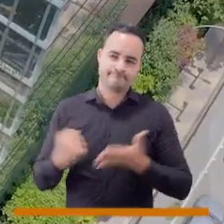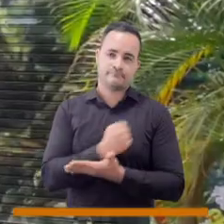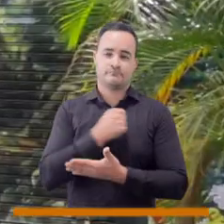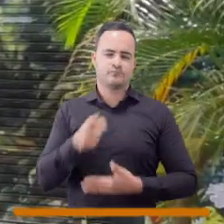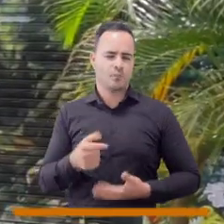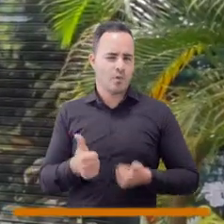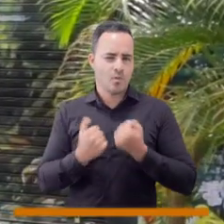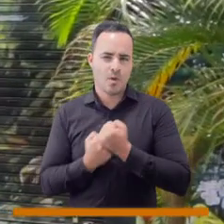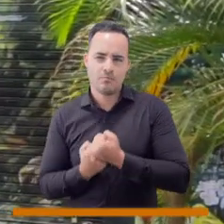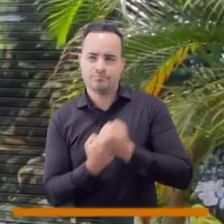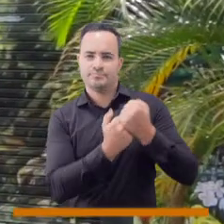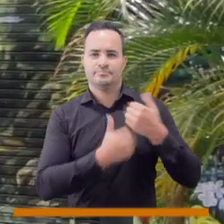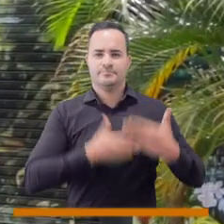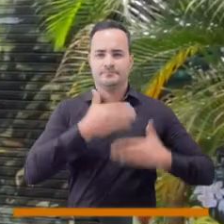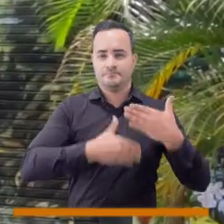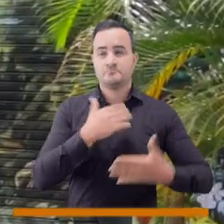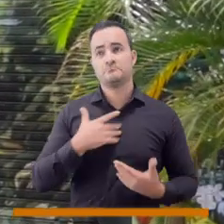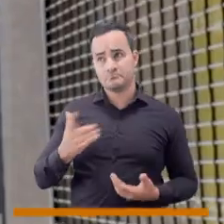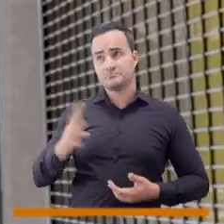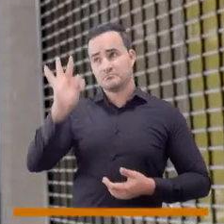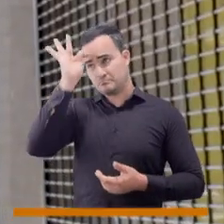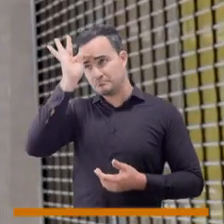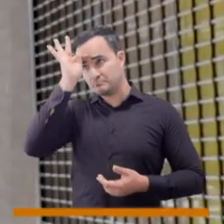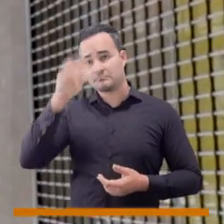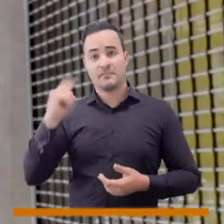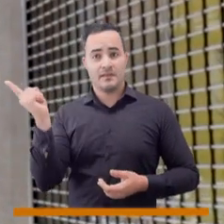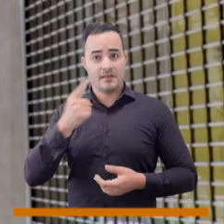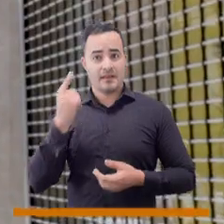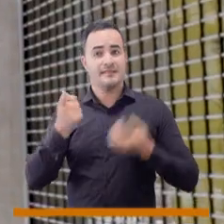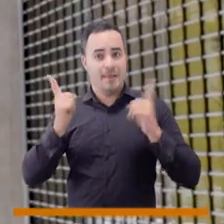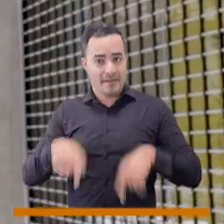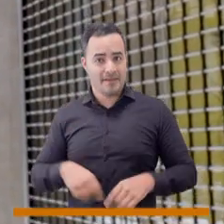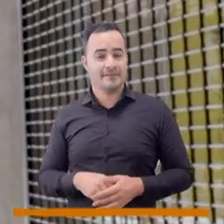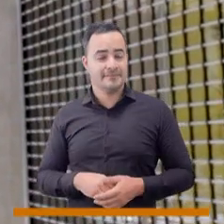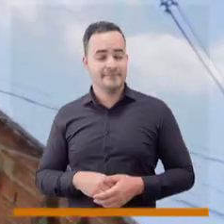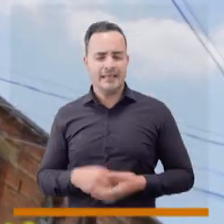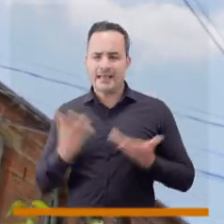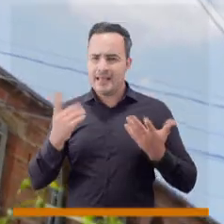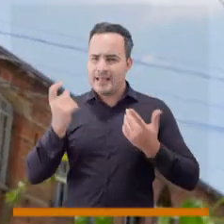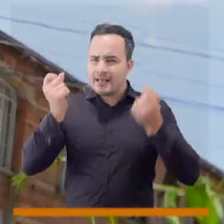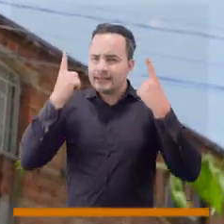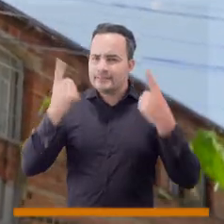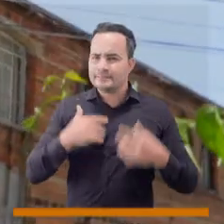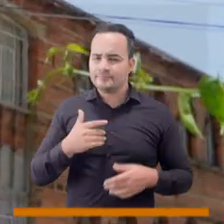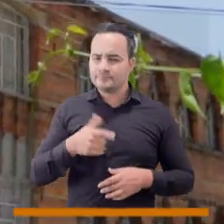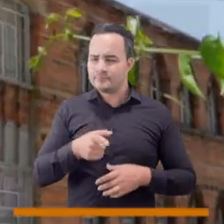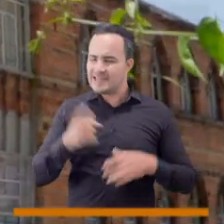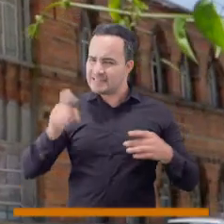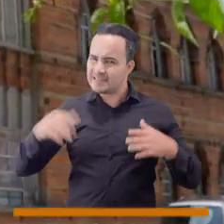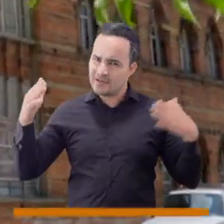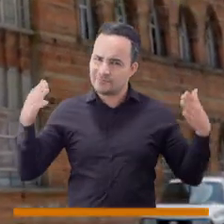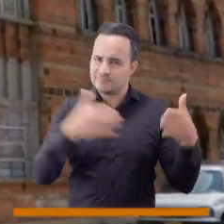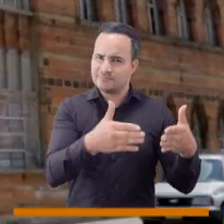uno de los motores, y Almacentro ha participado, el Hospital General, y entender cómo la ciudad se